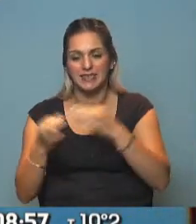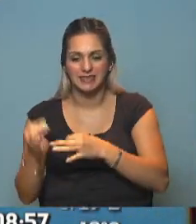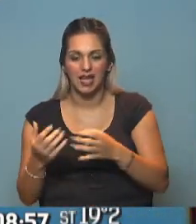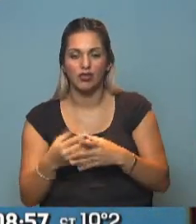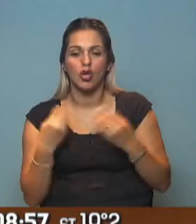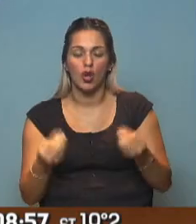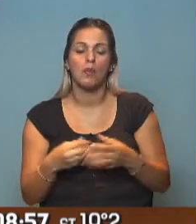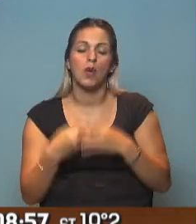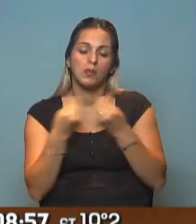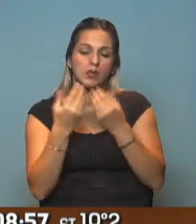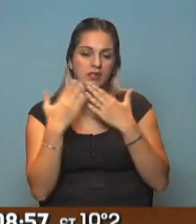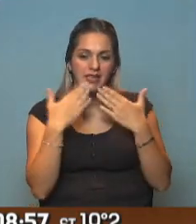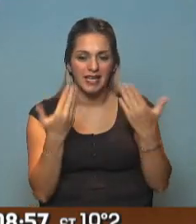encuestas en ciudad gracias gracias formas públicas